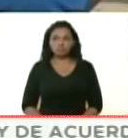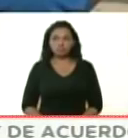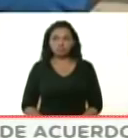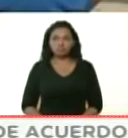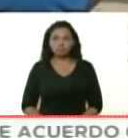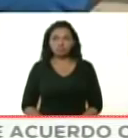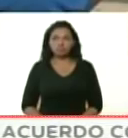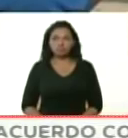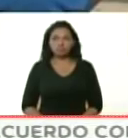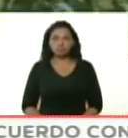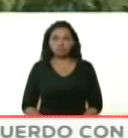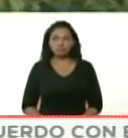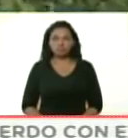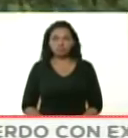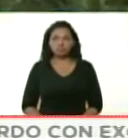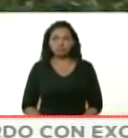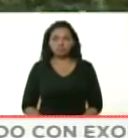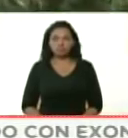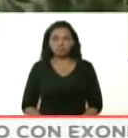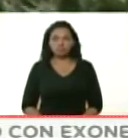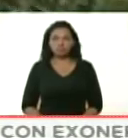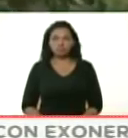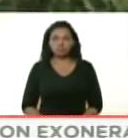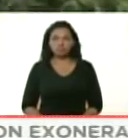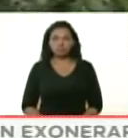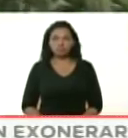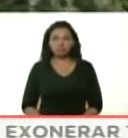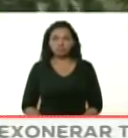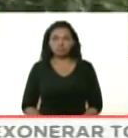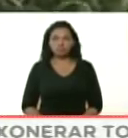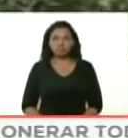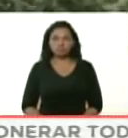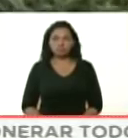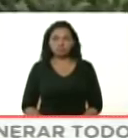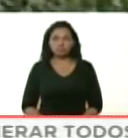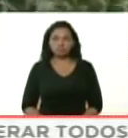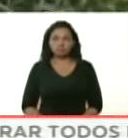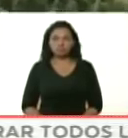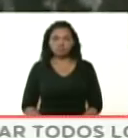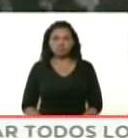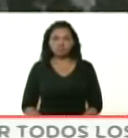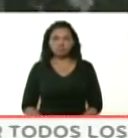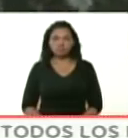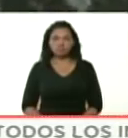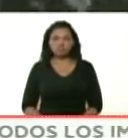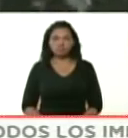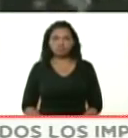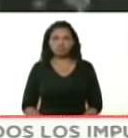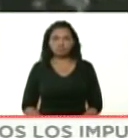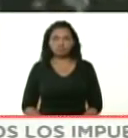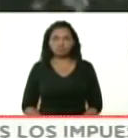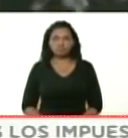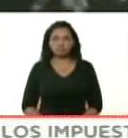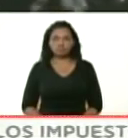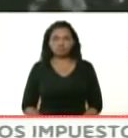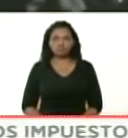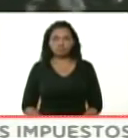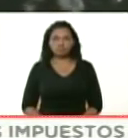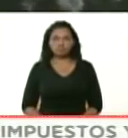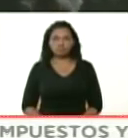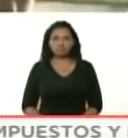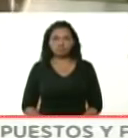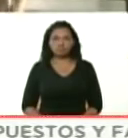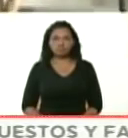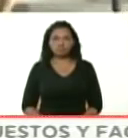agropecuaria, lo que es la parte de la siembra de maíz para la producción de alimentos. Y bueno, sí, gracias a Dios me da esta oportunidad y bueno, siempre me mantengo aquí trabajando